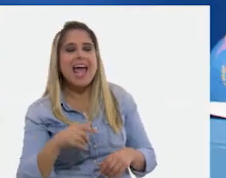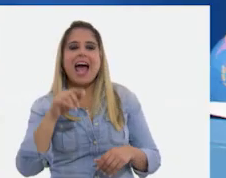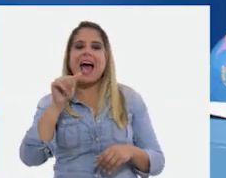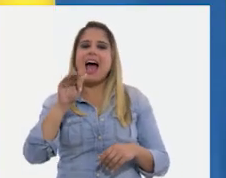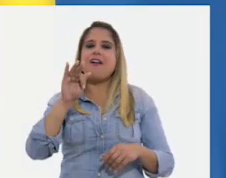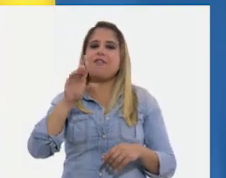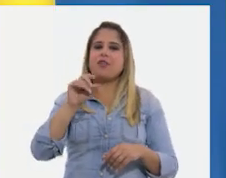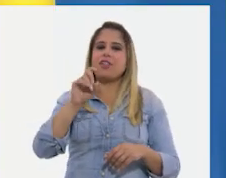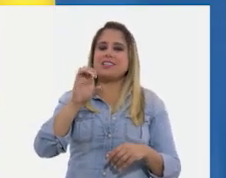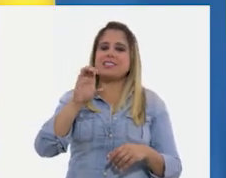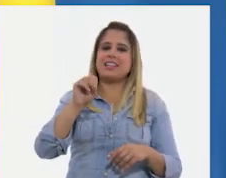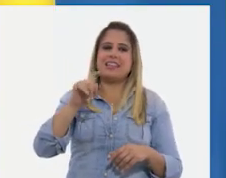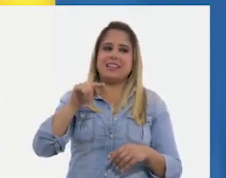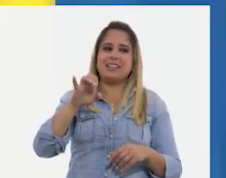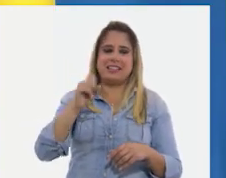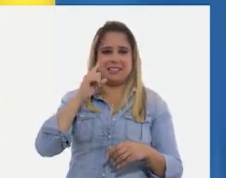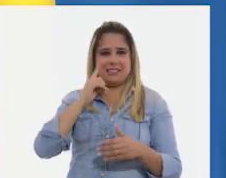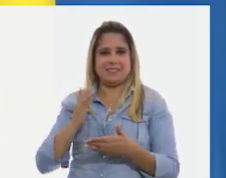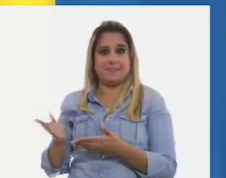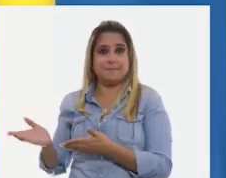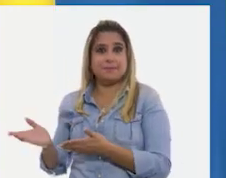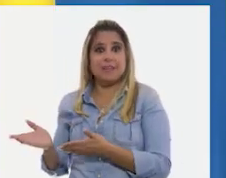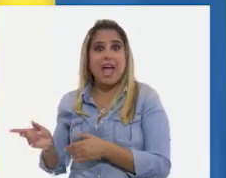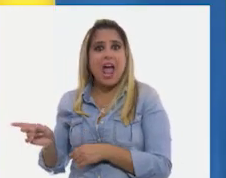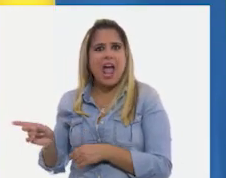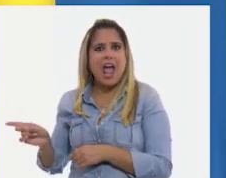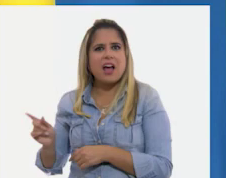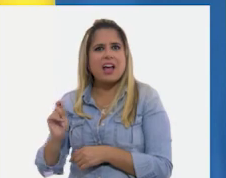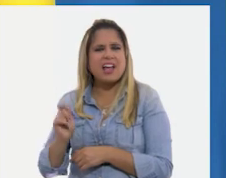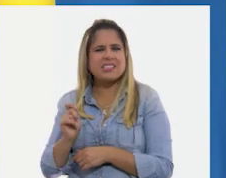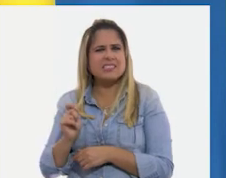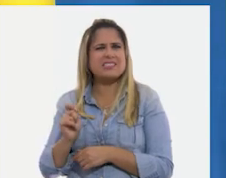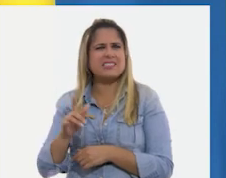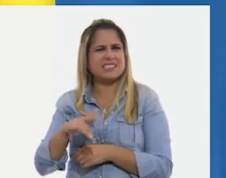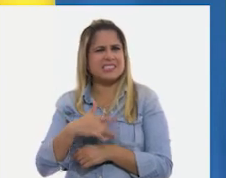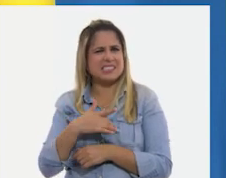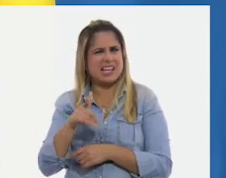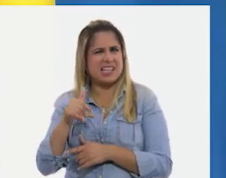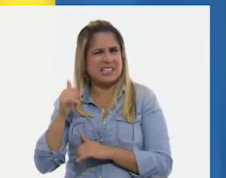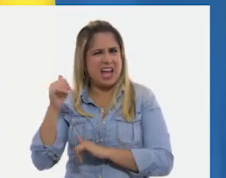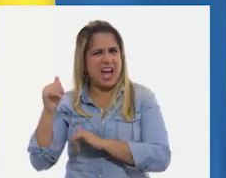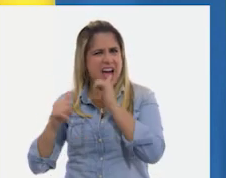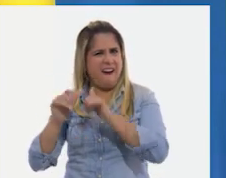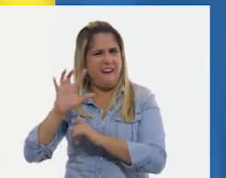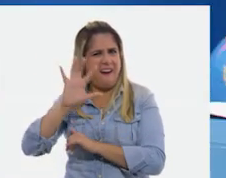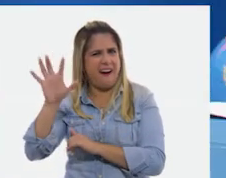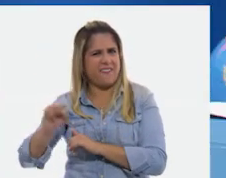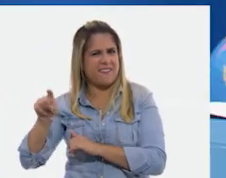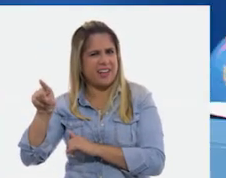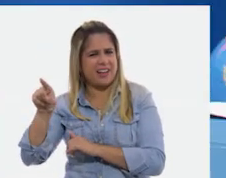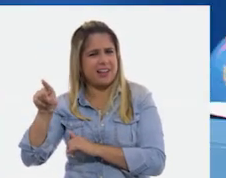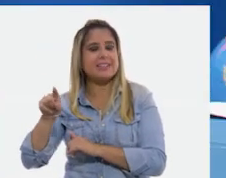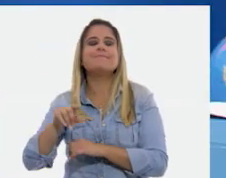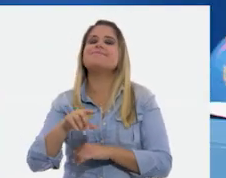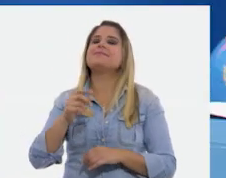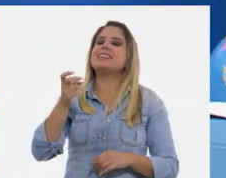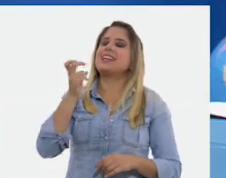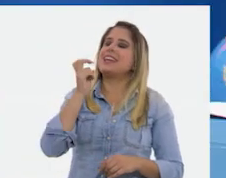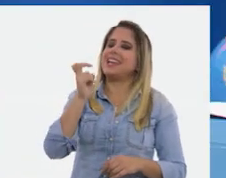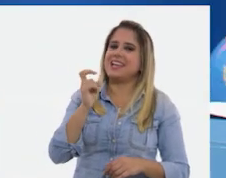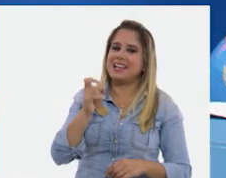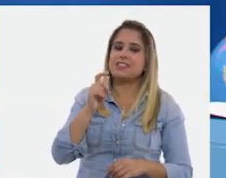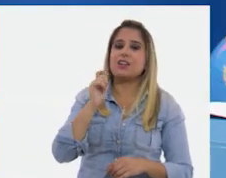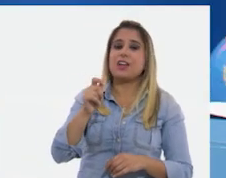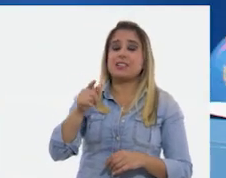Afrodescendientes. Sí, eso me suena un poquito algo como África, ¿no, maestra? Así es. Se refiere a